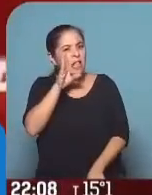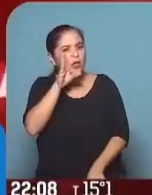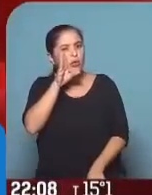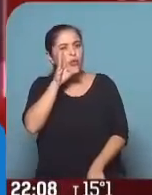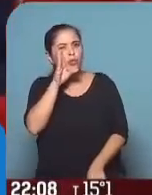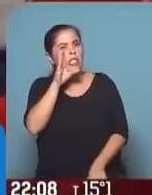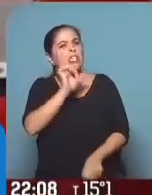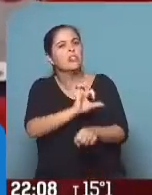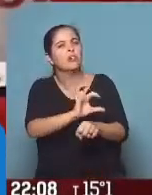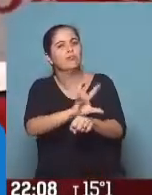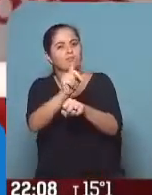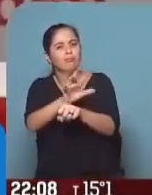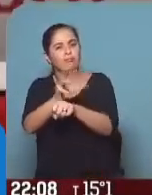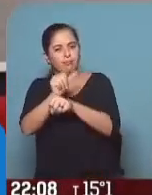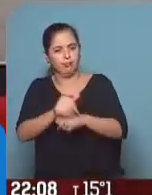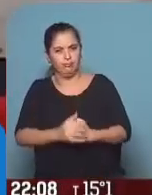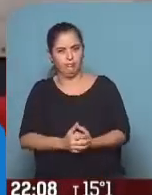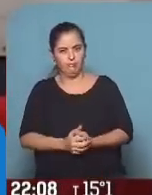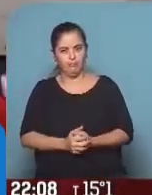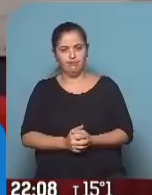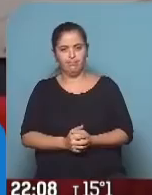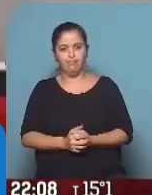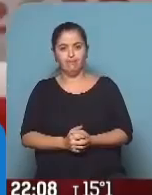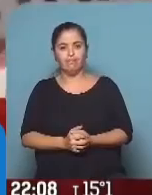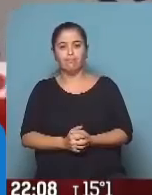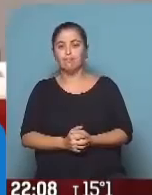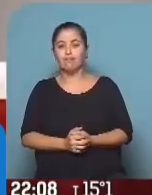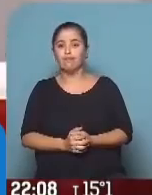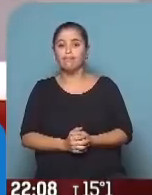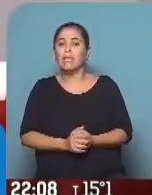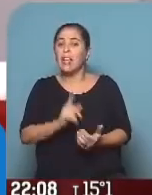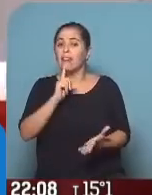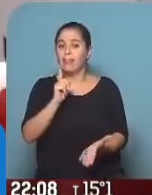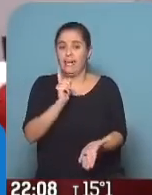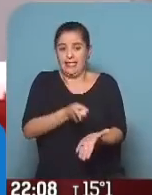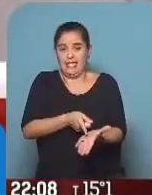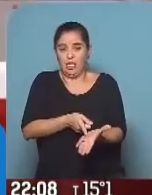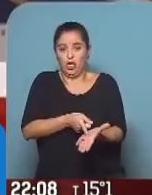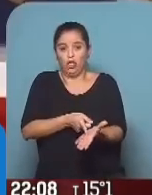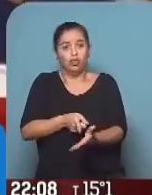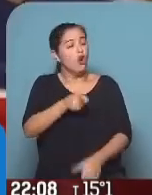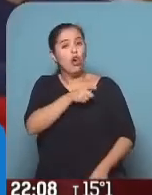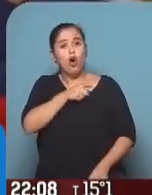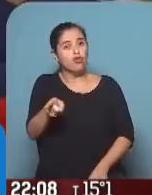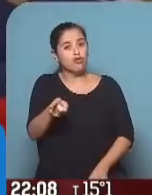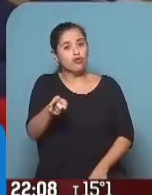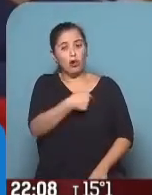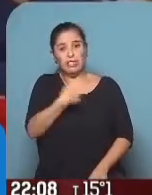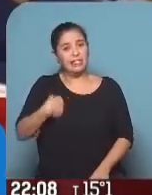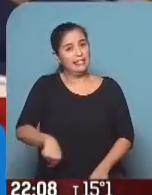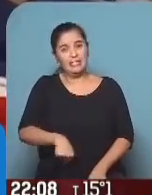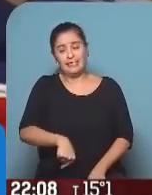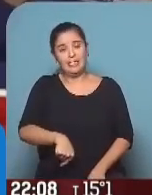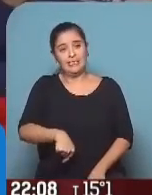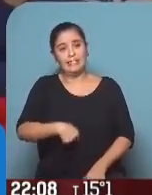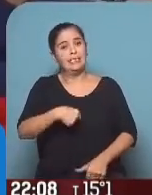China. And we won't back down until China stops cheating our workers and stealing our jobs. And that's what's going to